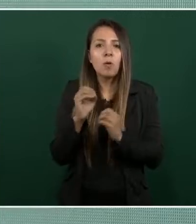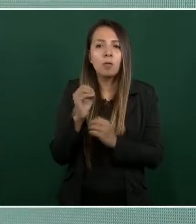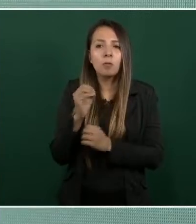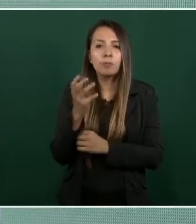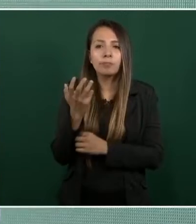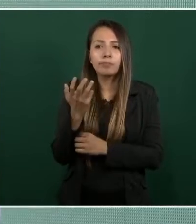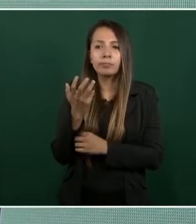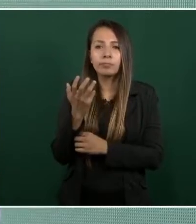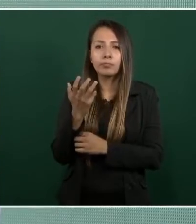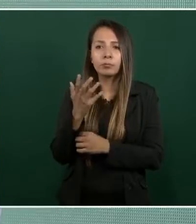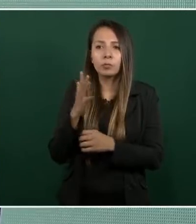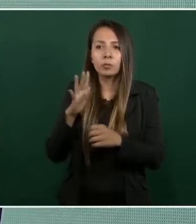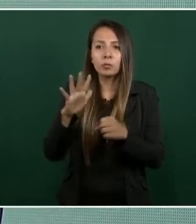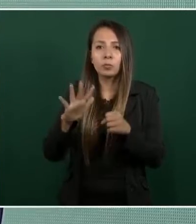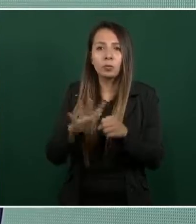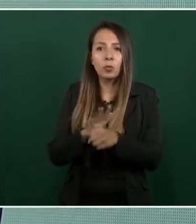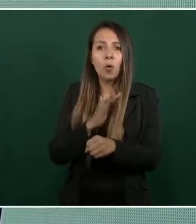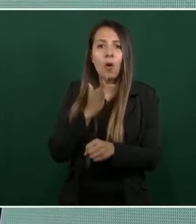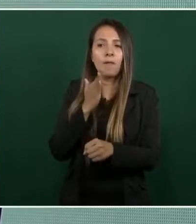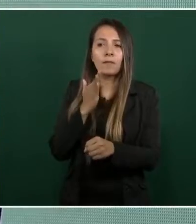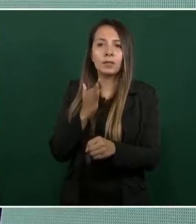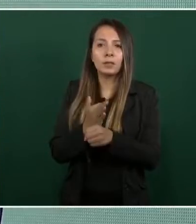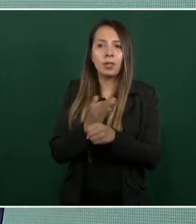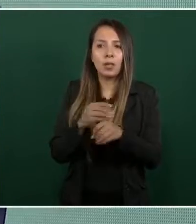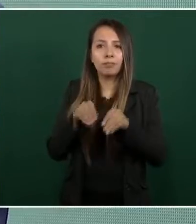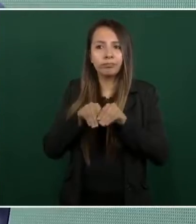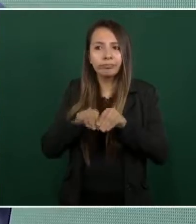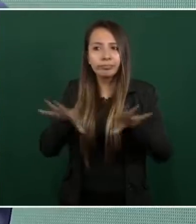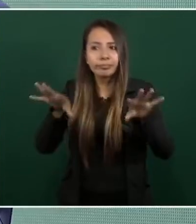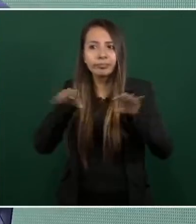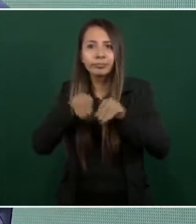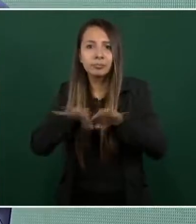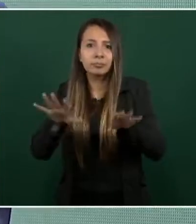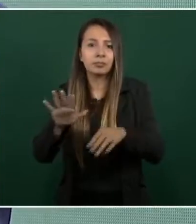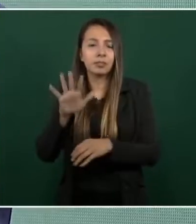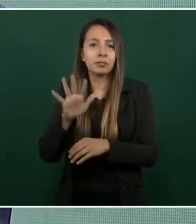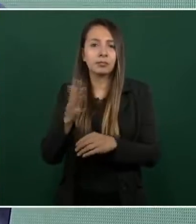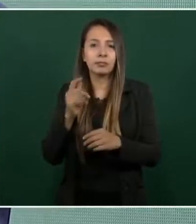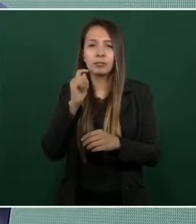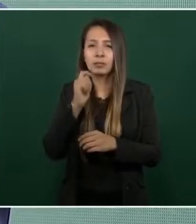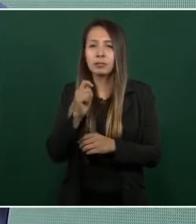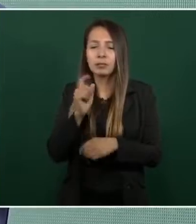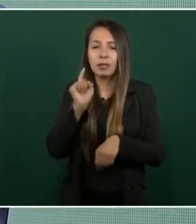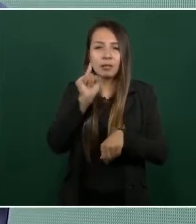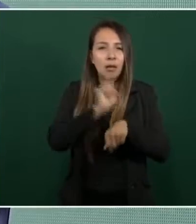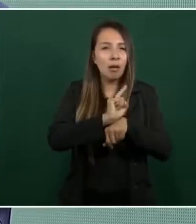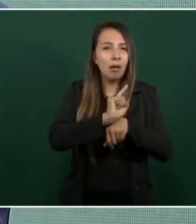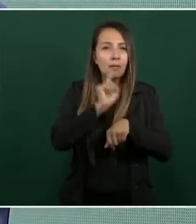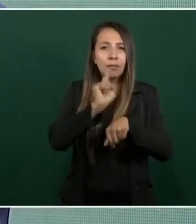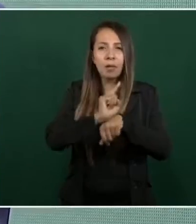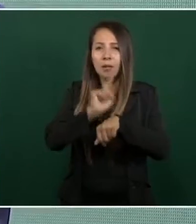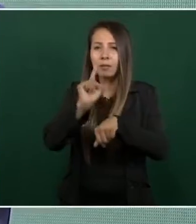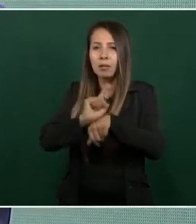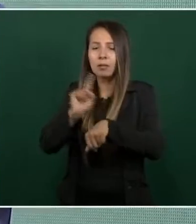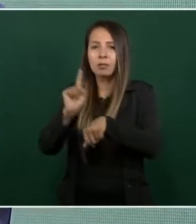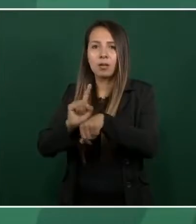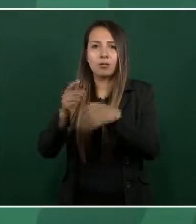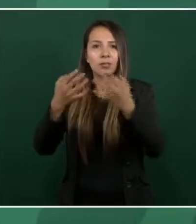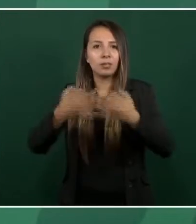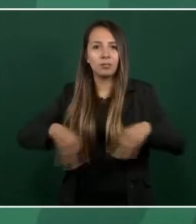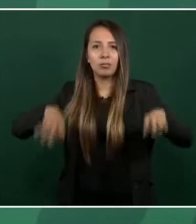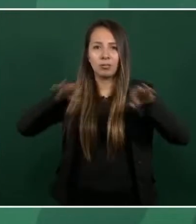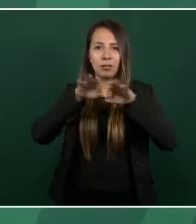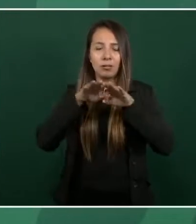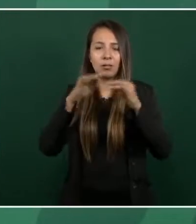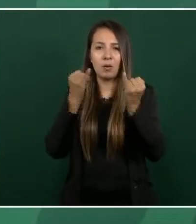de la importancia de que todos los días, como lo hacemos en